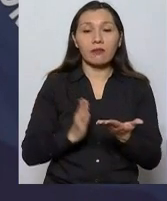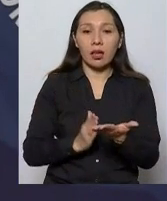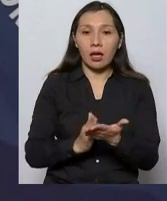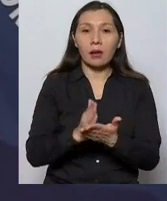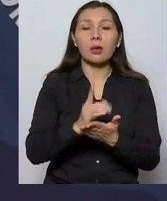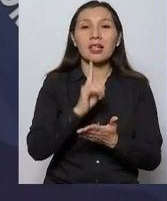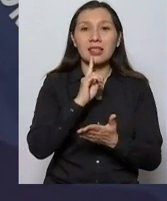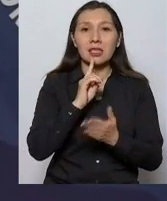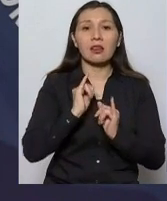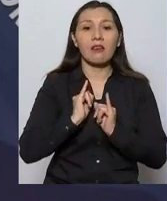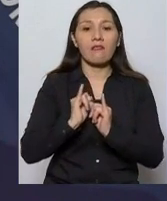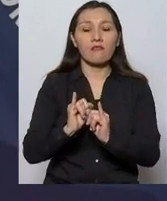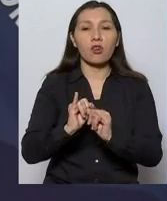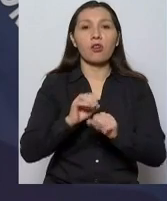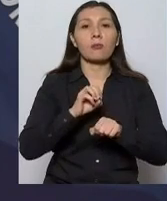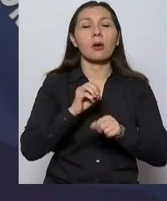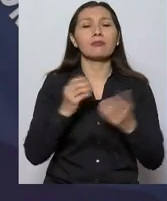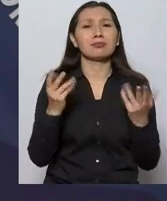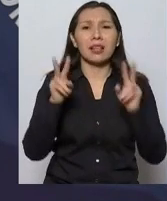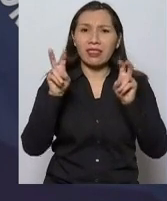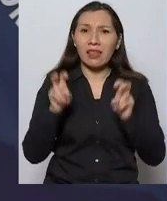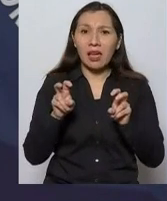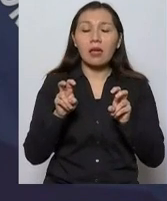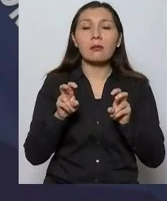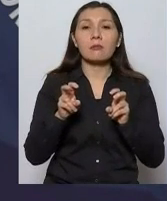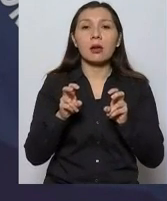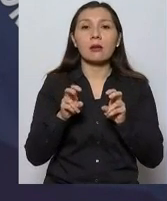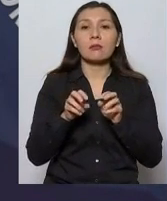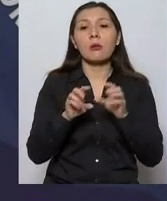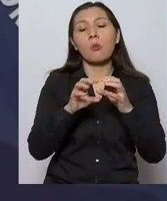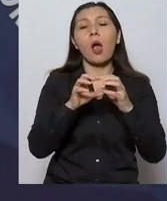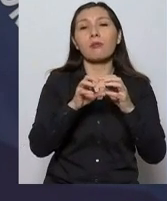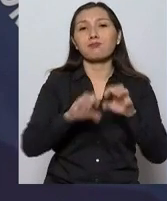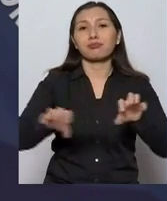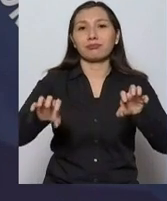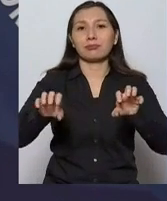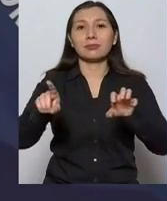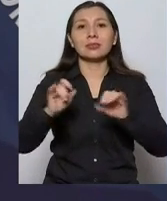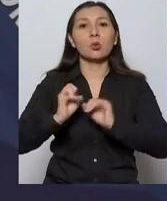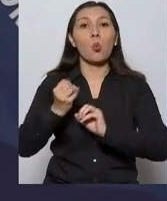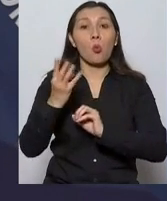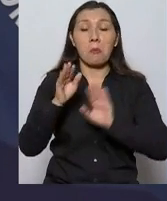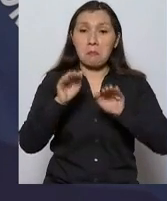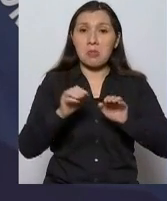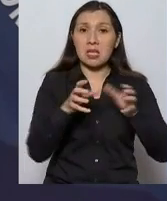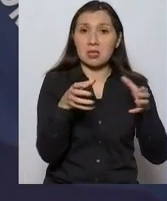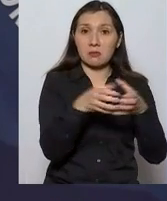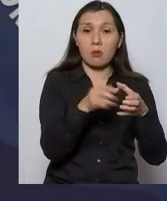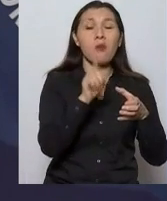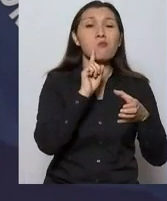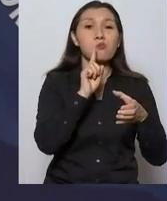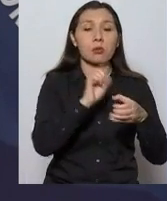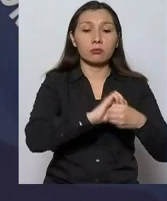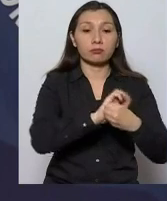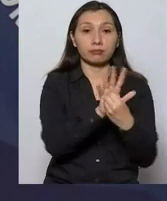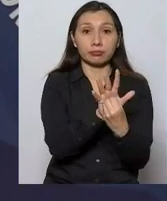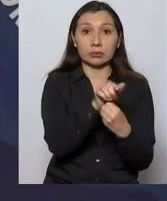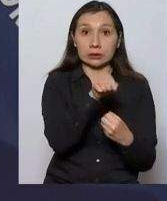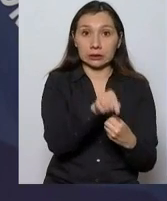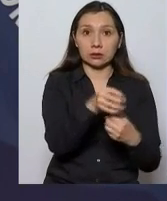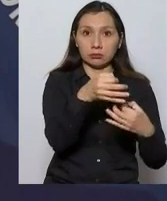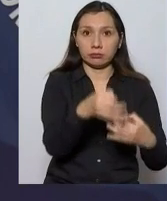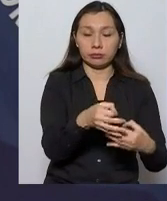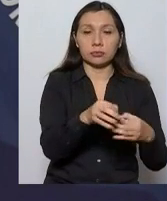vamos a tener una notificación que incluye una celda más, es decir, vamos a seguir notificando los casos